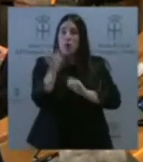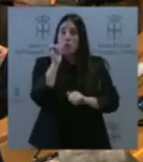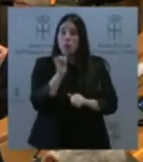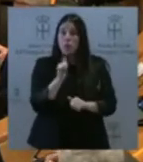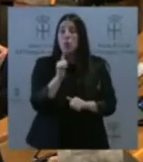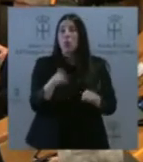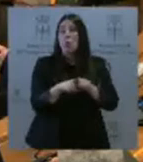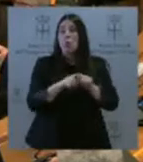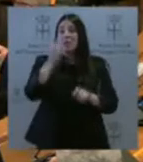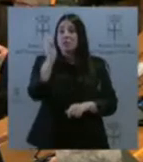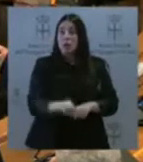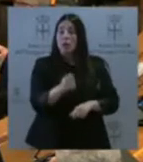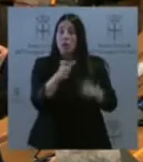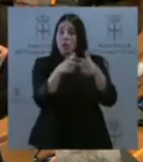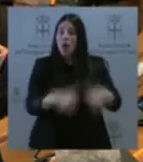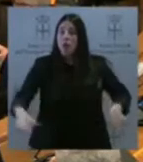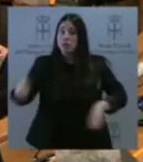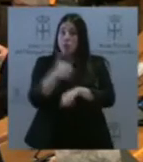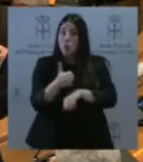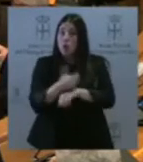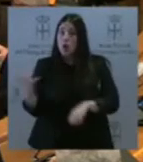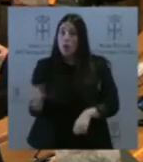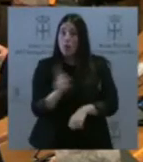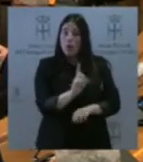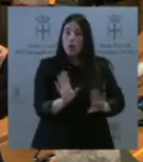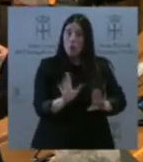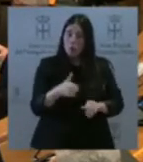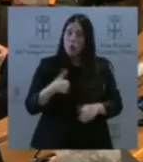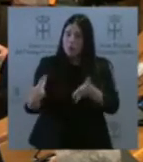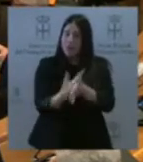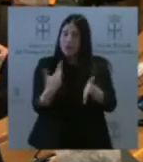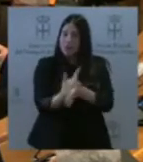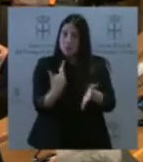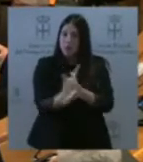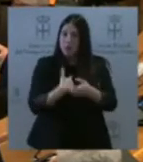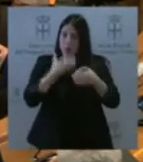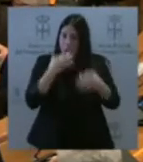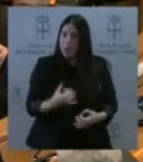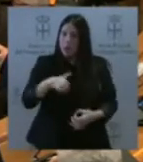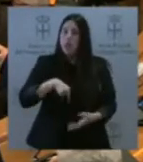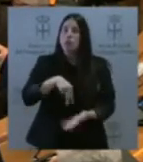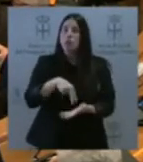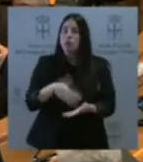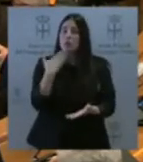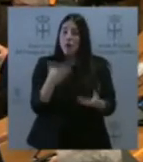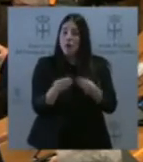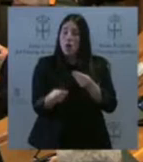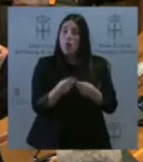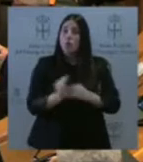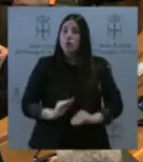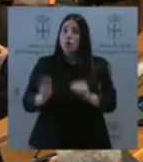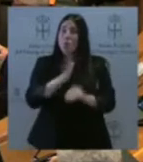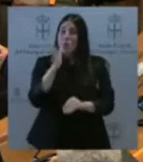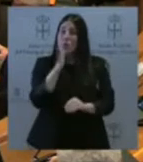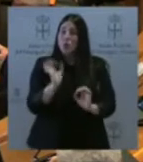voluntad política y no desde una supuesta sacralidad jurídica. Y si en sus papeles solo tiene motivos de ese tipo, le ruego que los guarde para otro